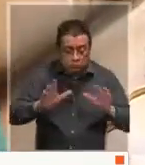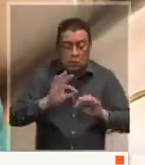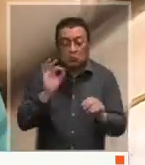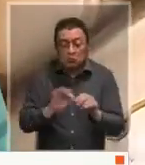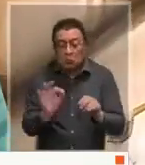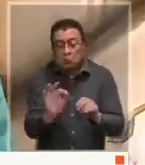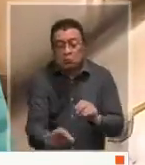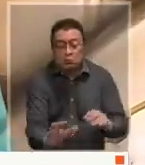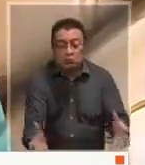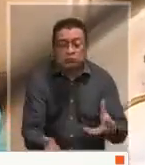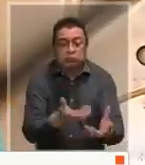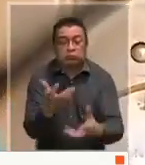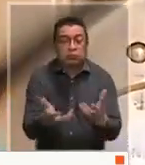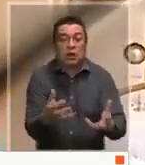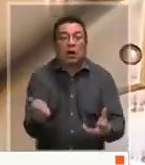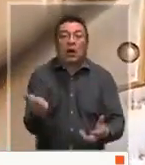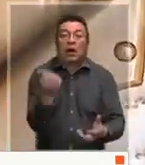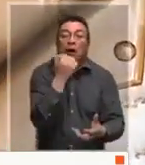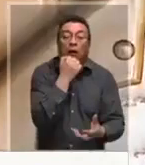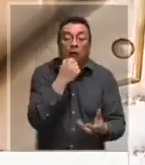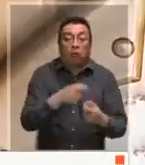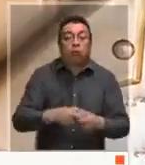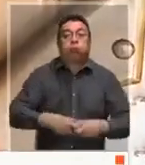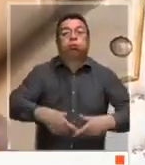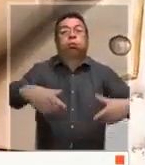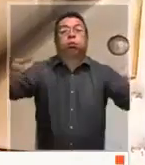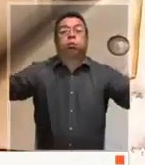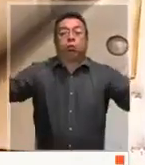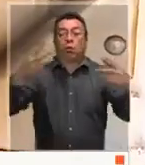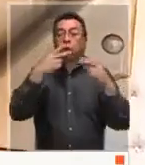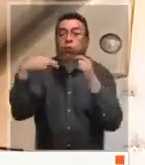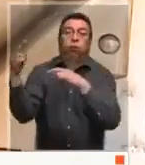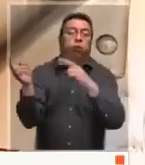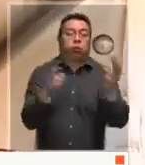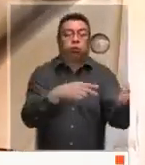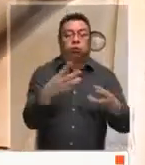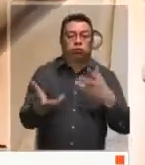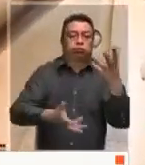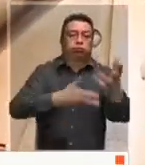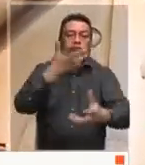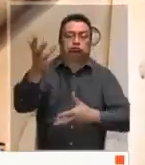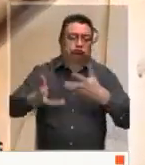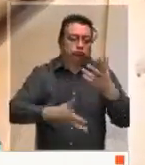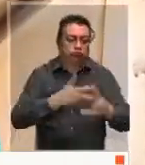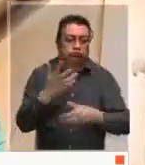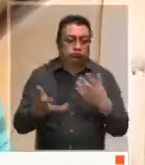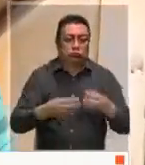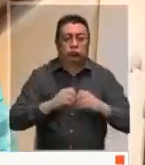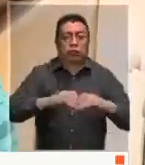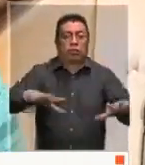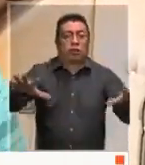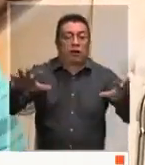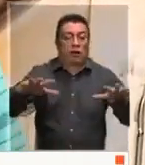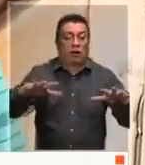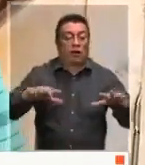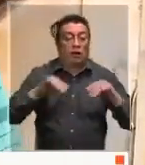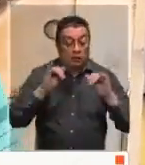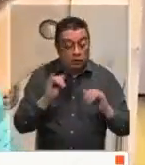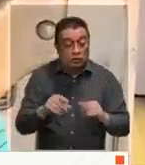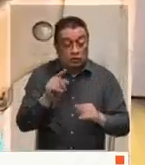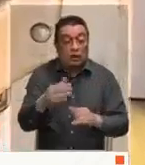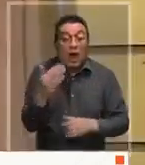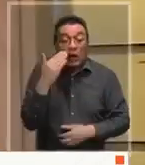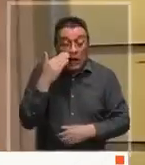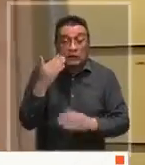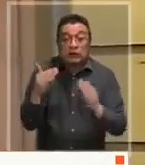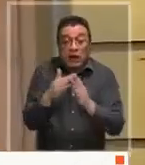quemó. Pero por tocó la mala suerte que se le dejó el fuego, llegó el viento y se lo levantó el fuego y se parramó. En su potrero y casi quemó su